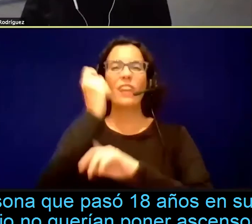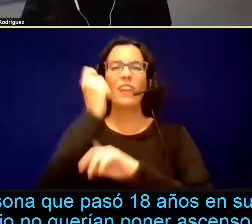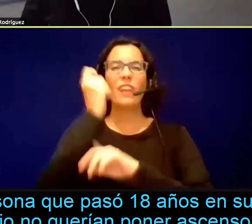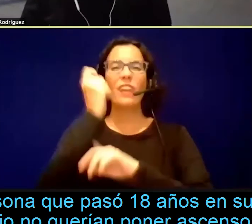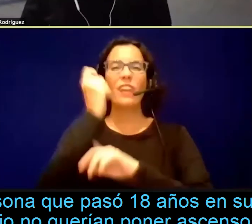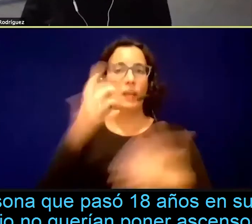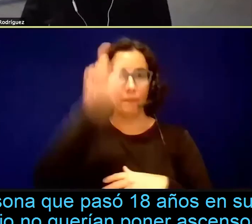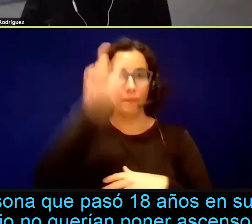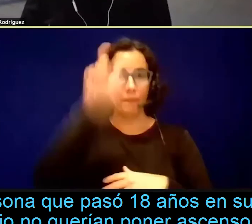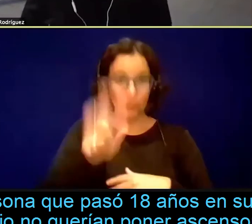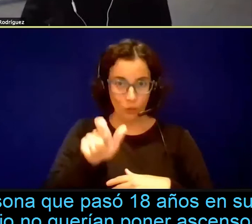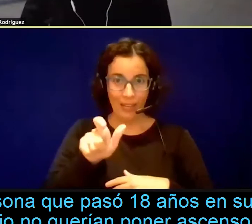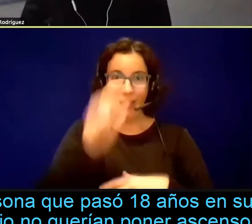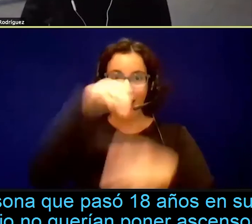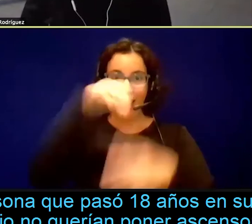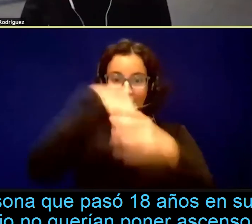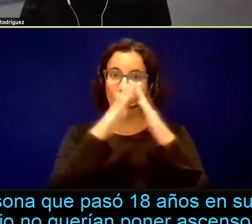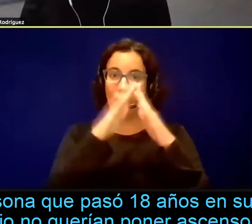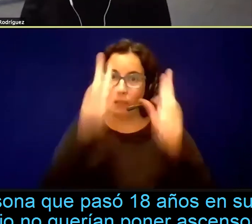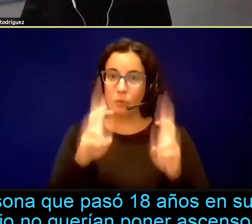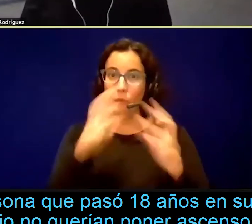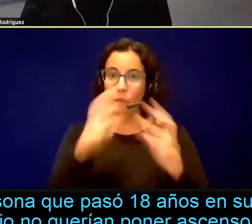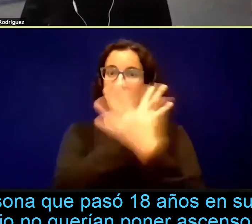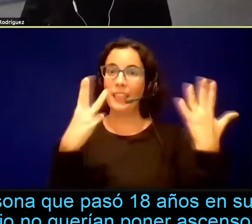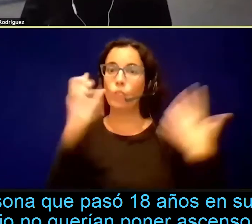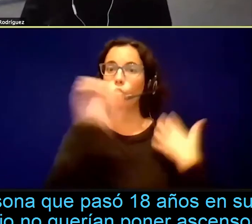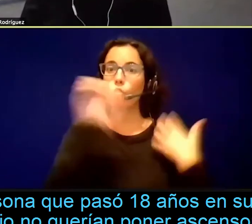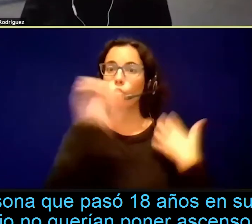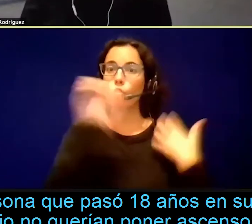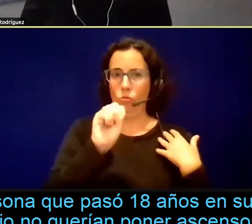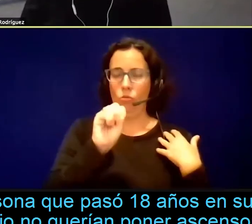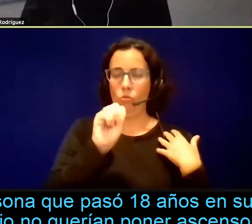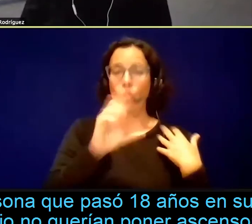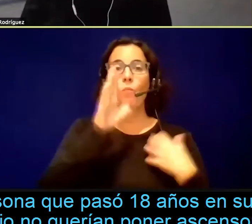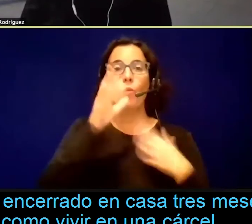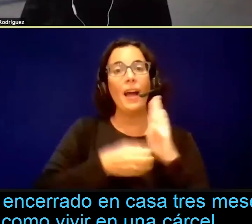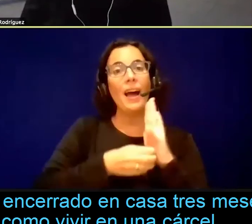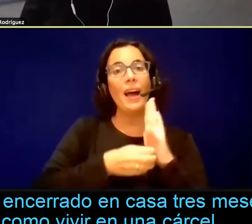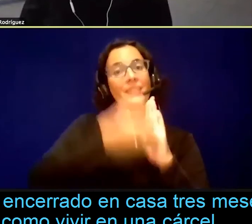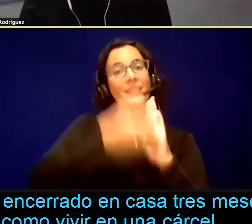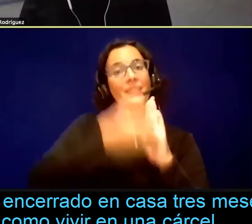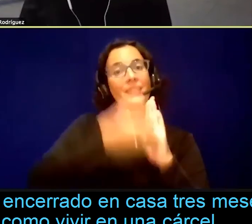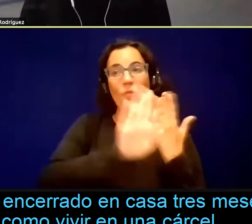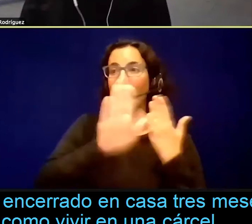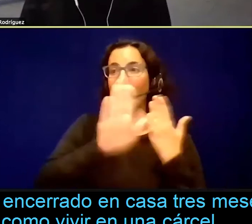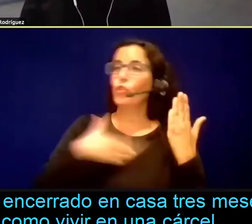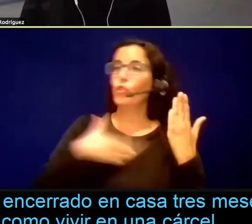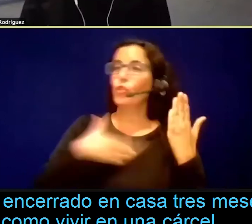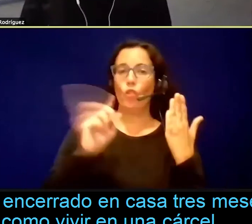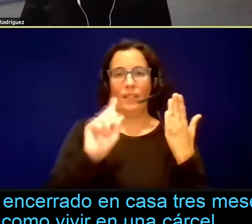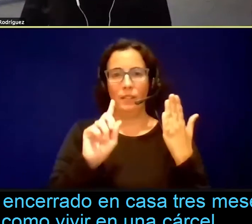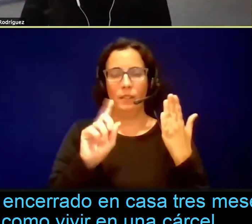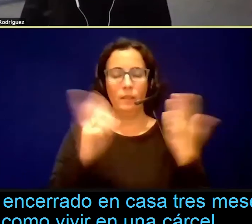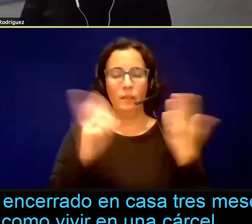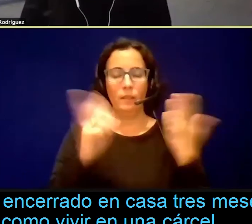su vivienda encerrado porque en su edificio los vecinos no querían poner un ascensor. Entonces, muchas de esas personas que han estado